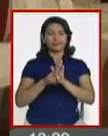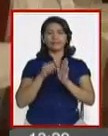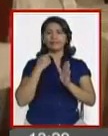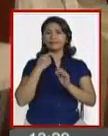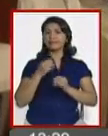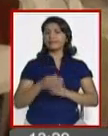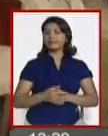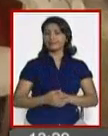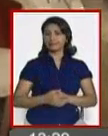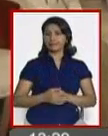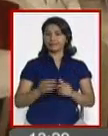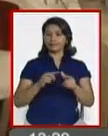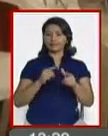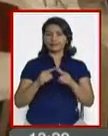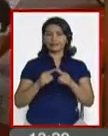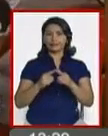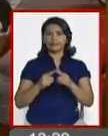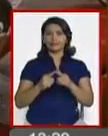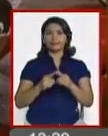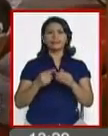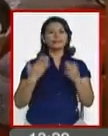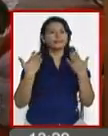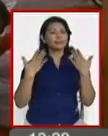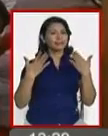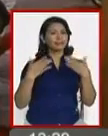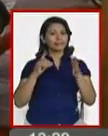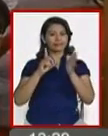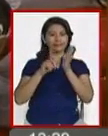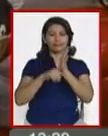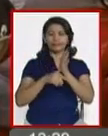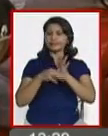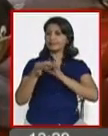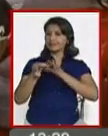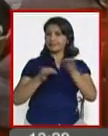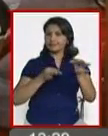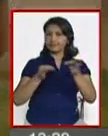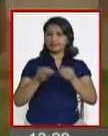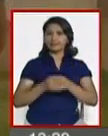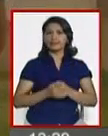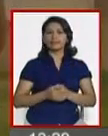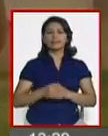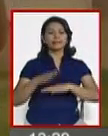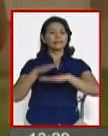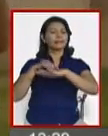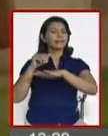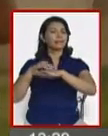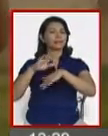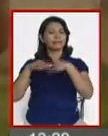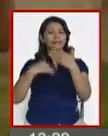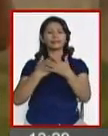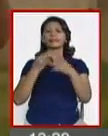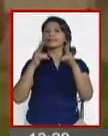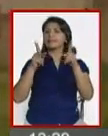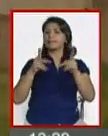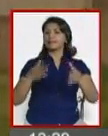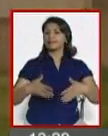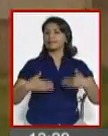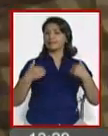regula esto, ¿no? Entonces, vamos a proceder luego de la charla también a notificar a todos los